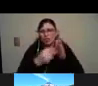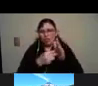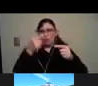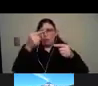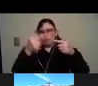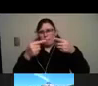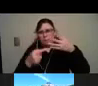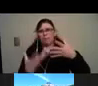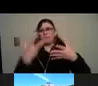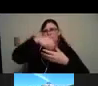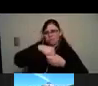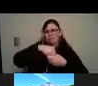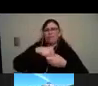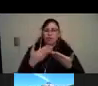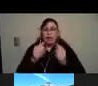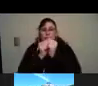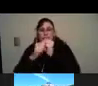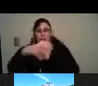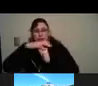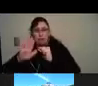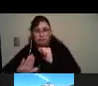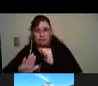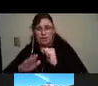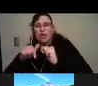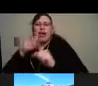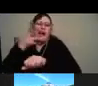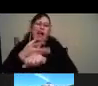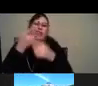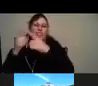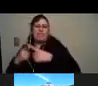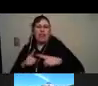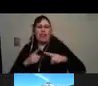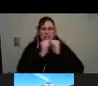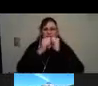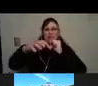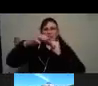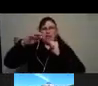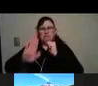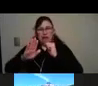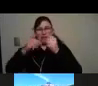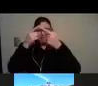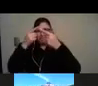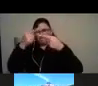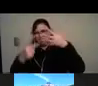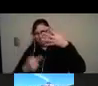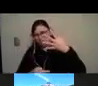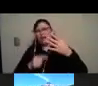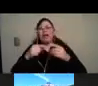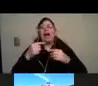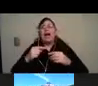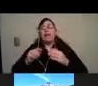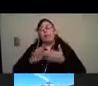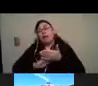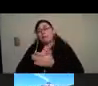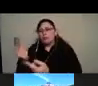parálisis cerebral van a haber diferentes tipos de parálisis cerebral con diferentes manifestaciones clínicas, algunas